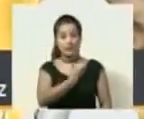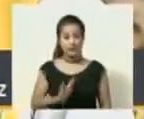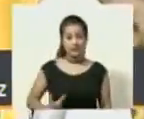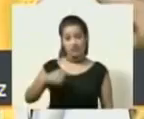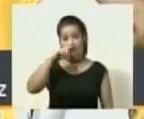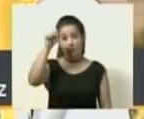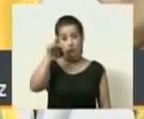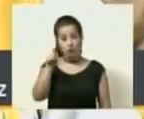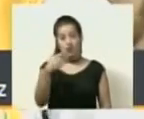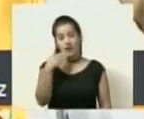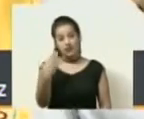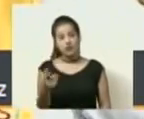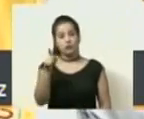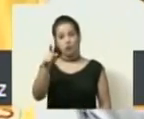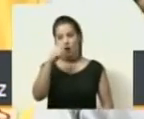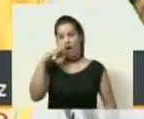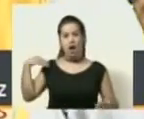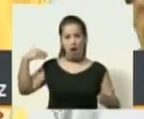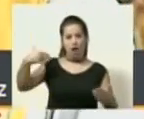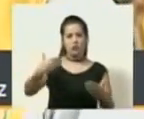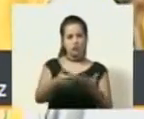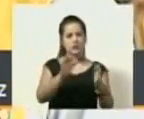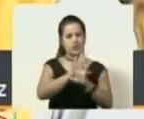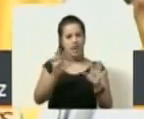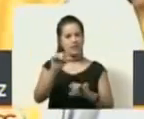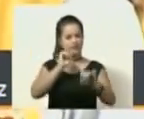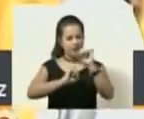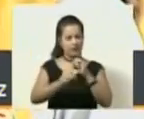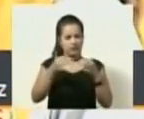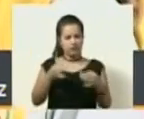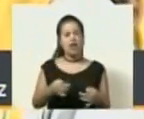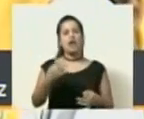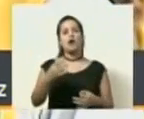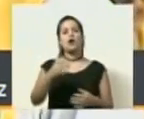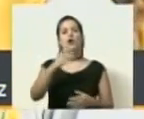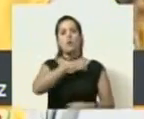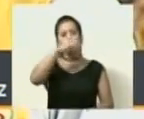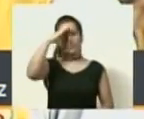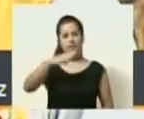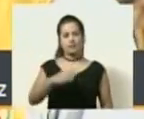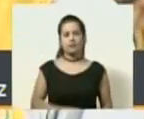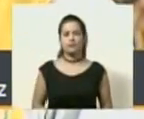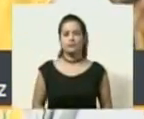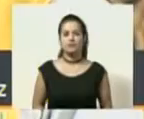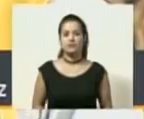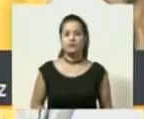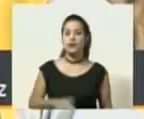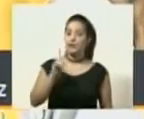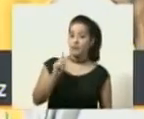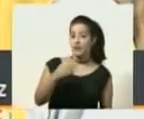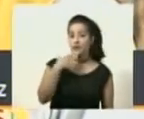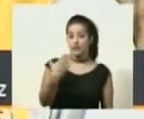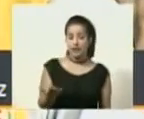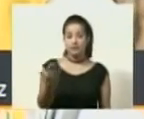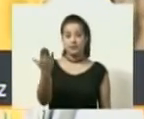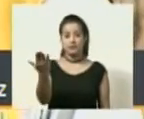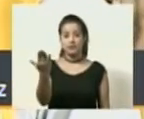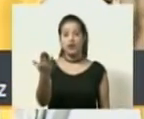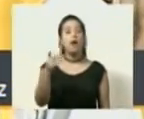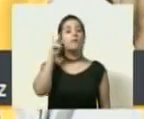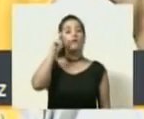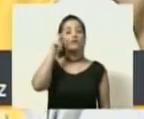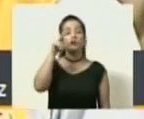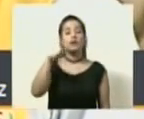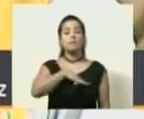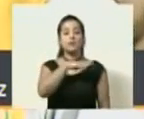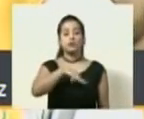en estos años ha defendido dignamente el legado del comandante. También hay que agradecer a los profesores de la